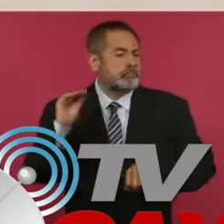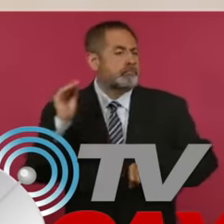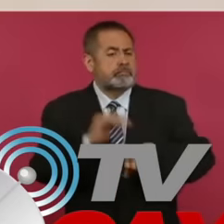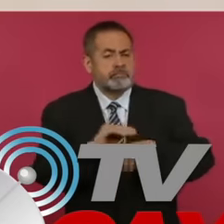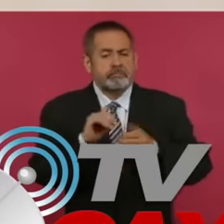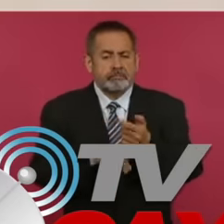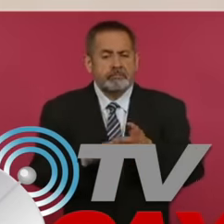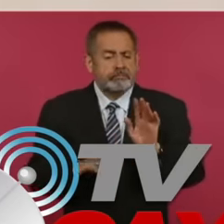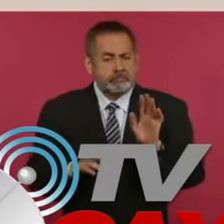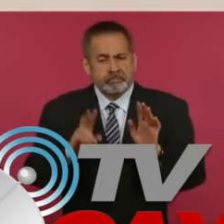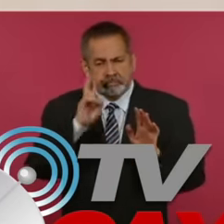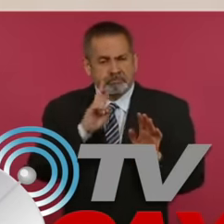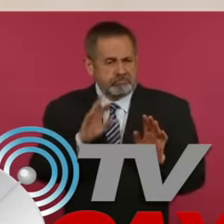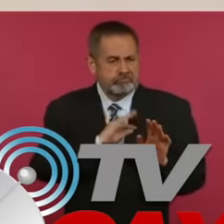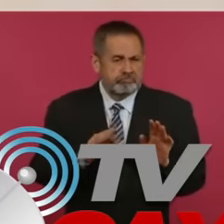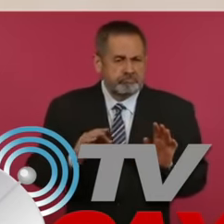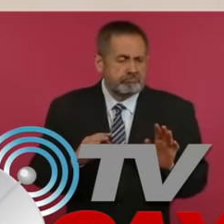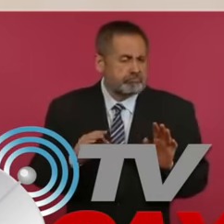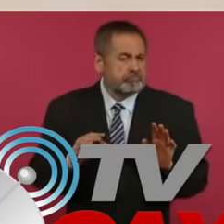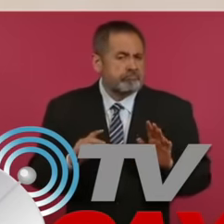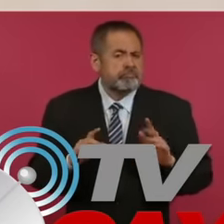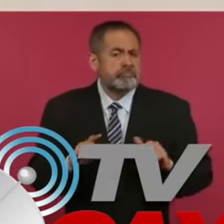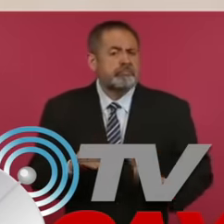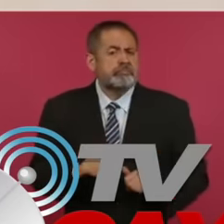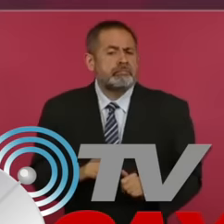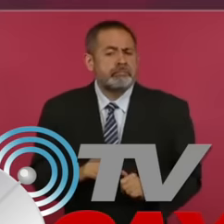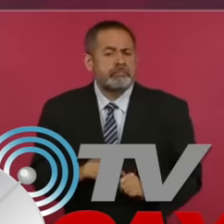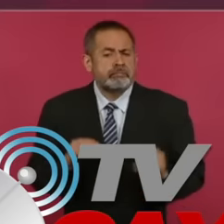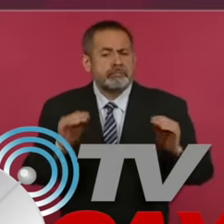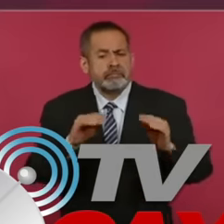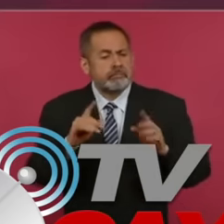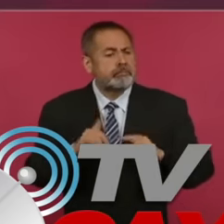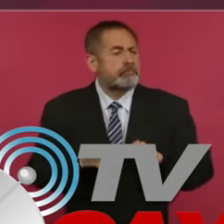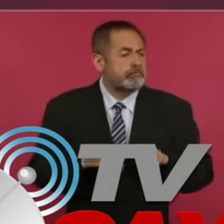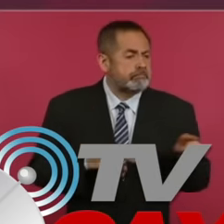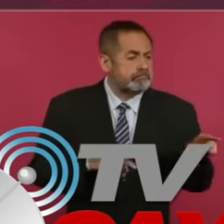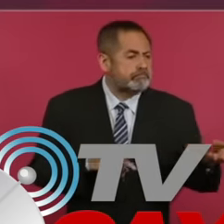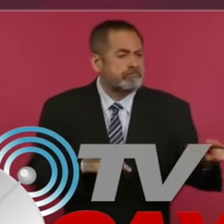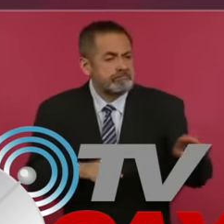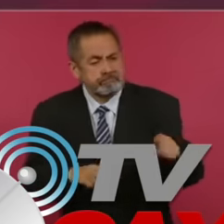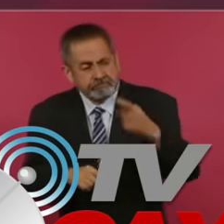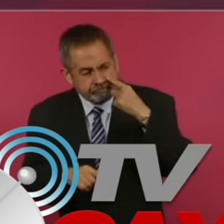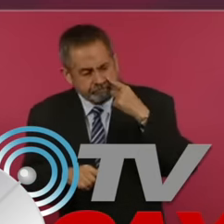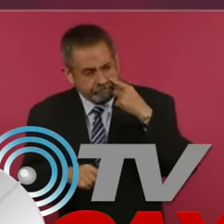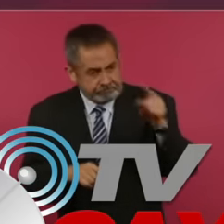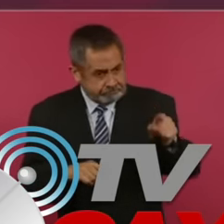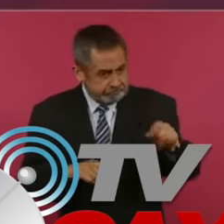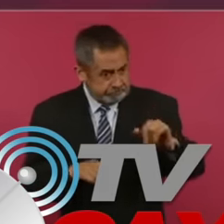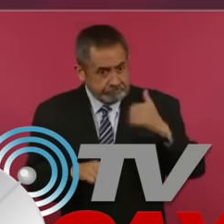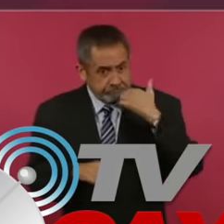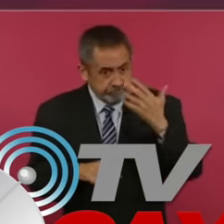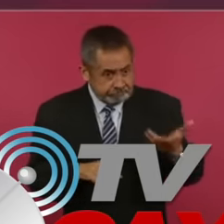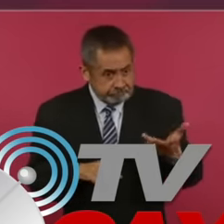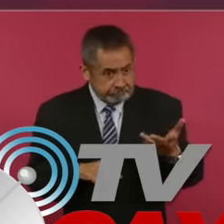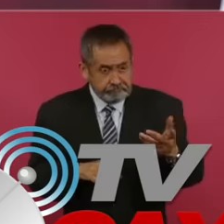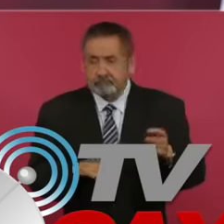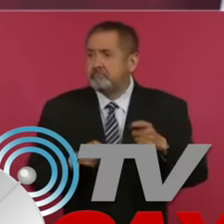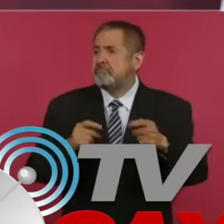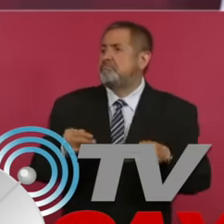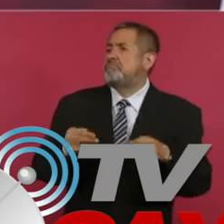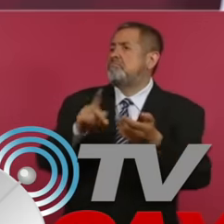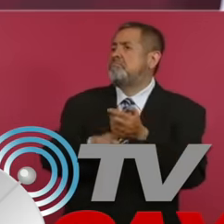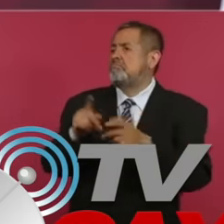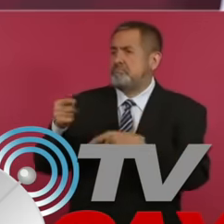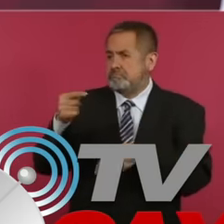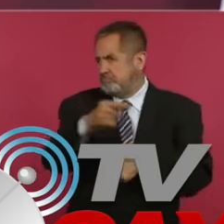sí podría verse a quienes les importa tener esa concesión.